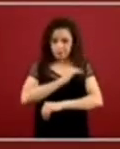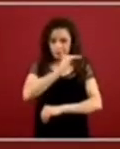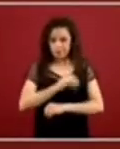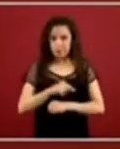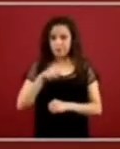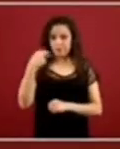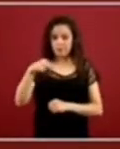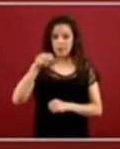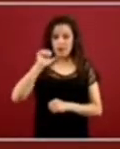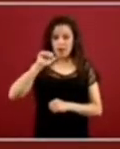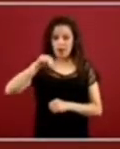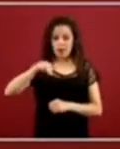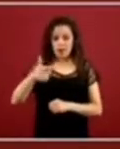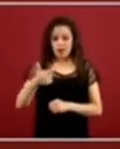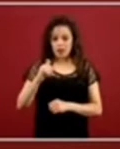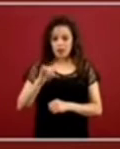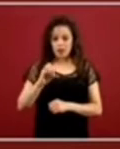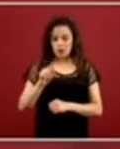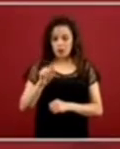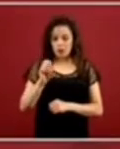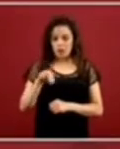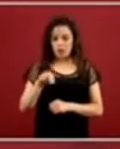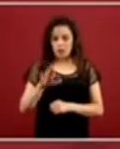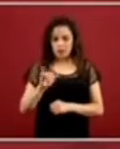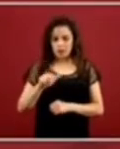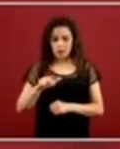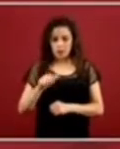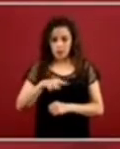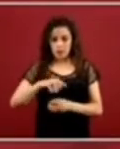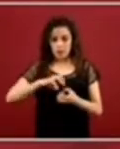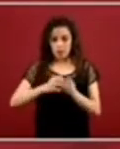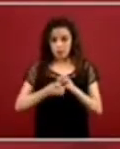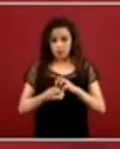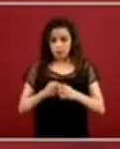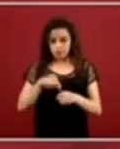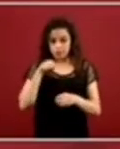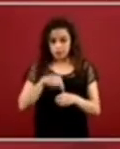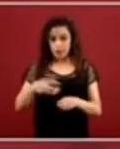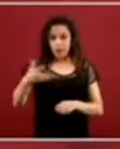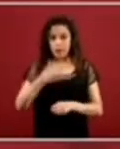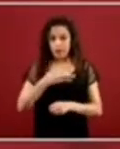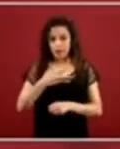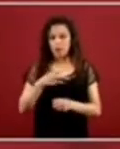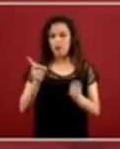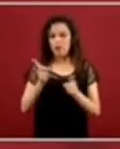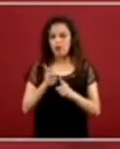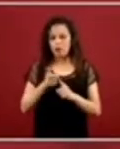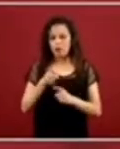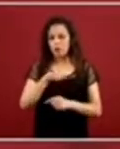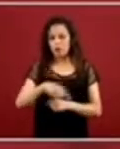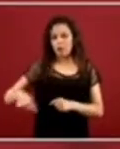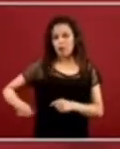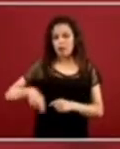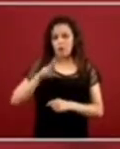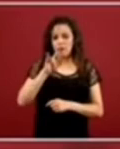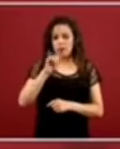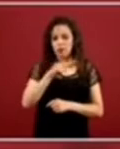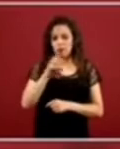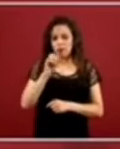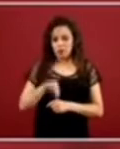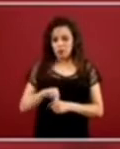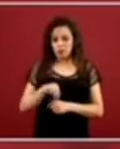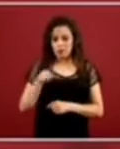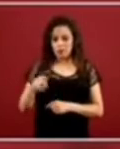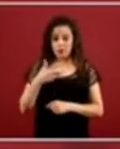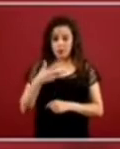llama angiotensina y en las células existe, sobre todo en las células del riñón, existe una